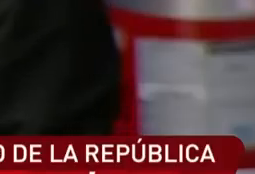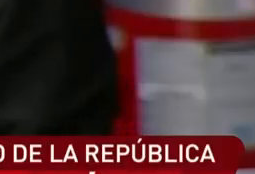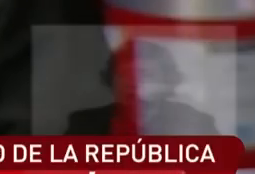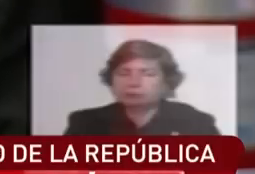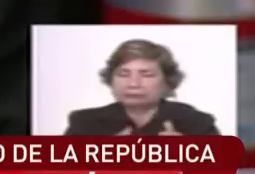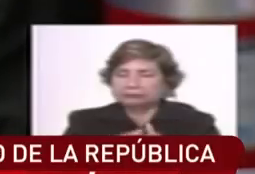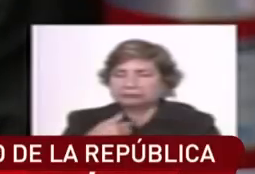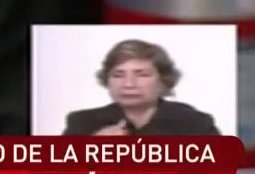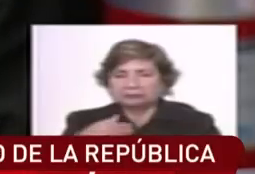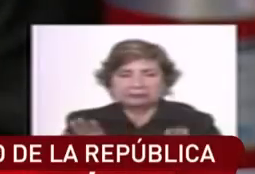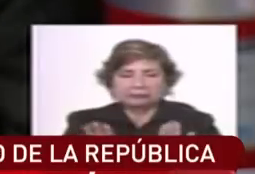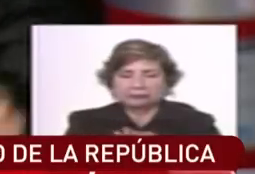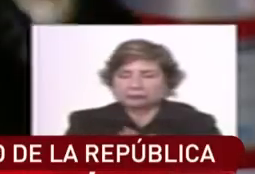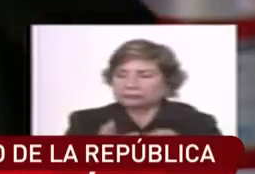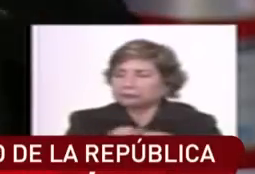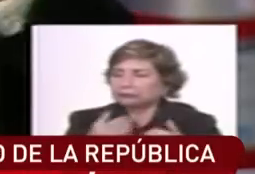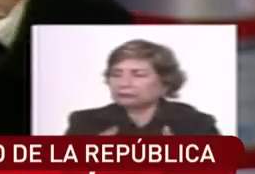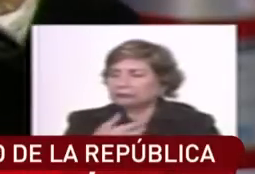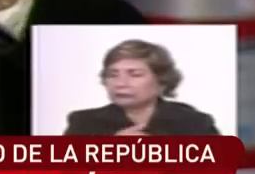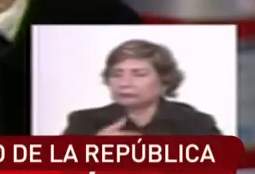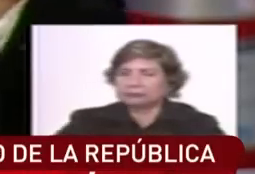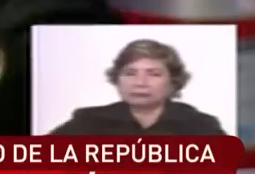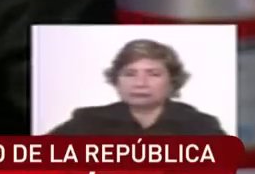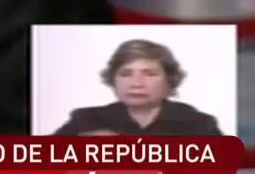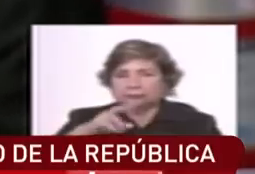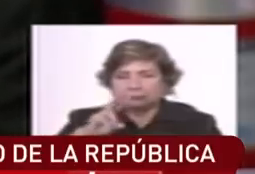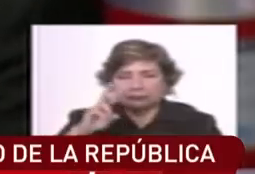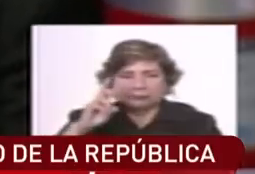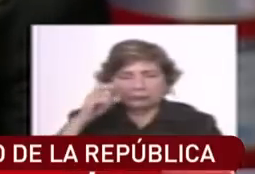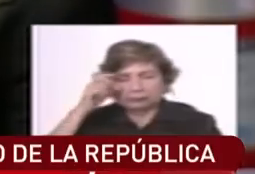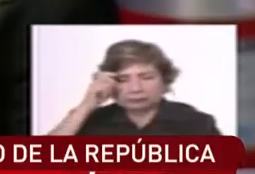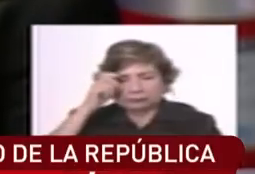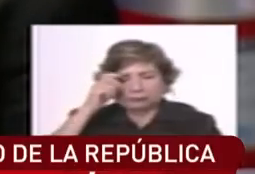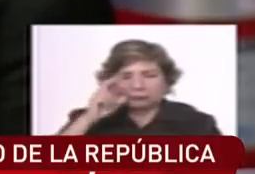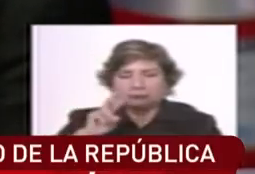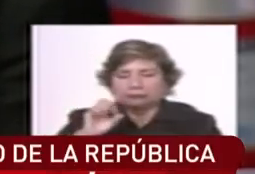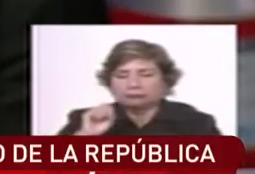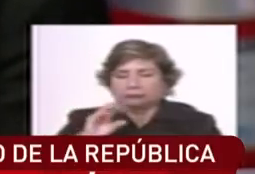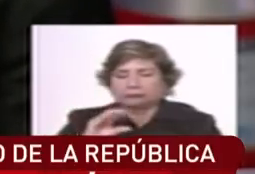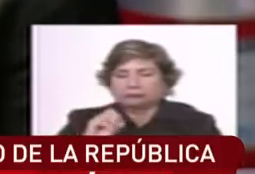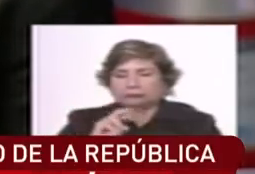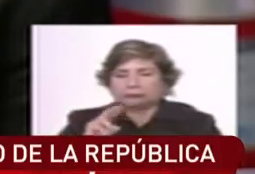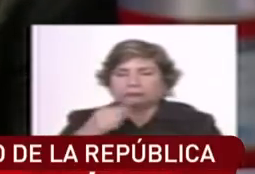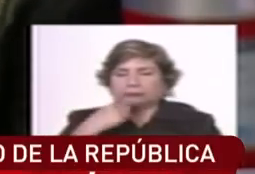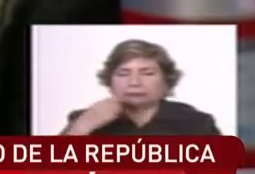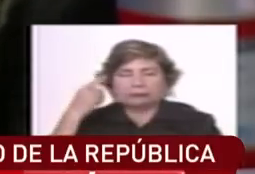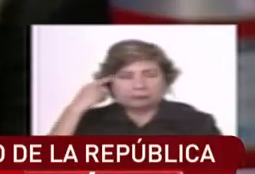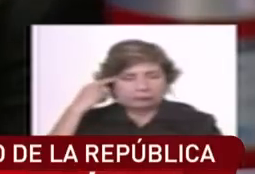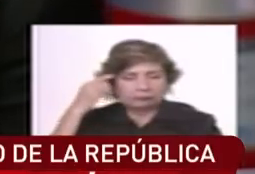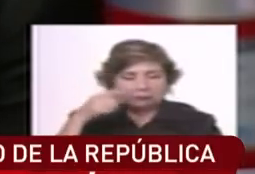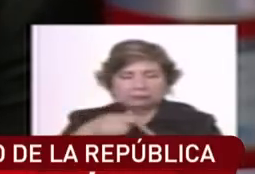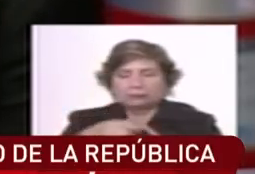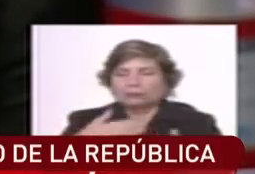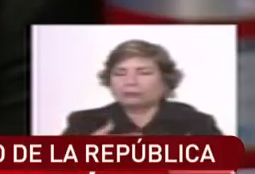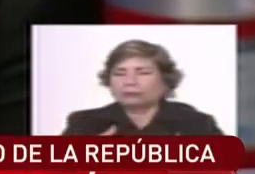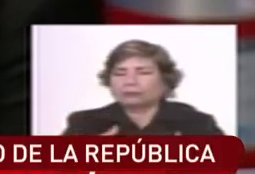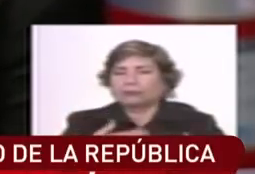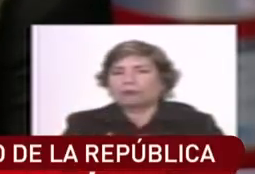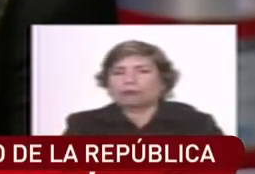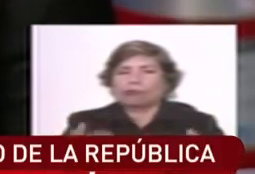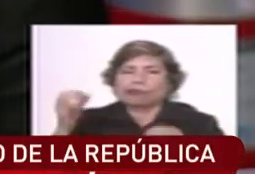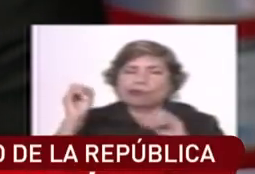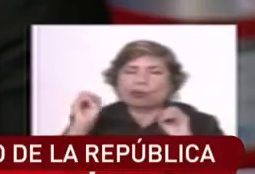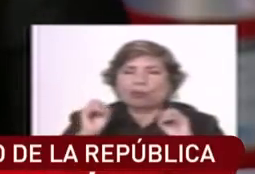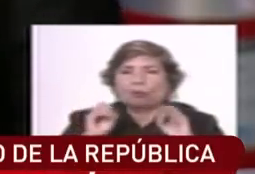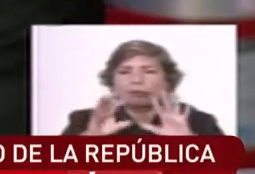Vizcarra. Y el presidente Vizcarra tenía una intención de llevar las